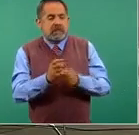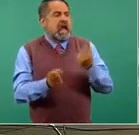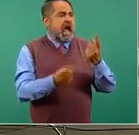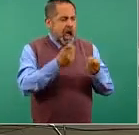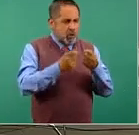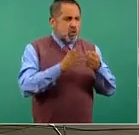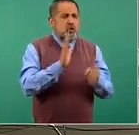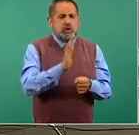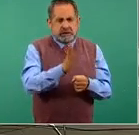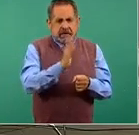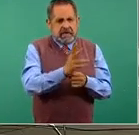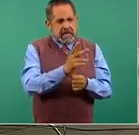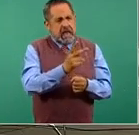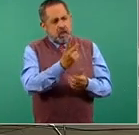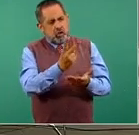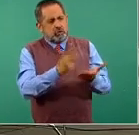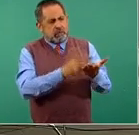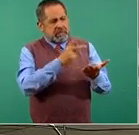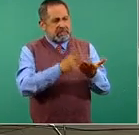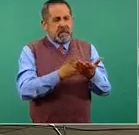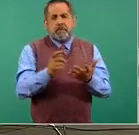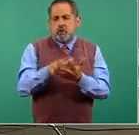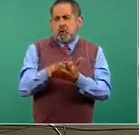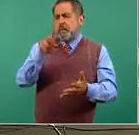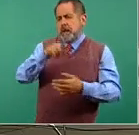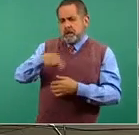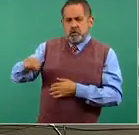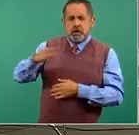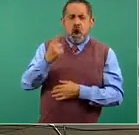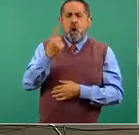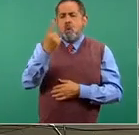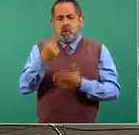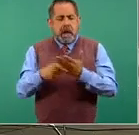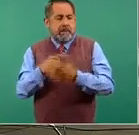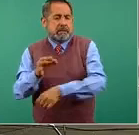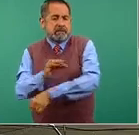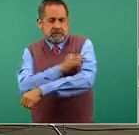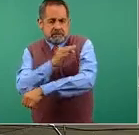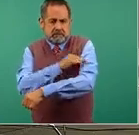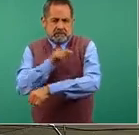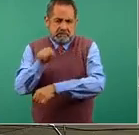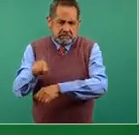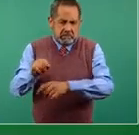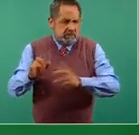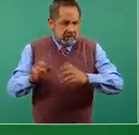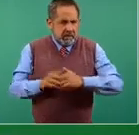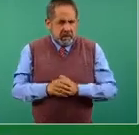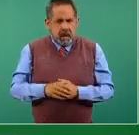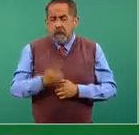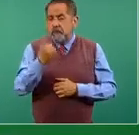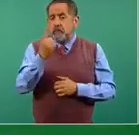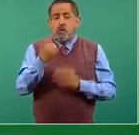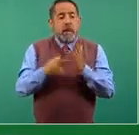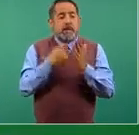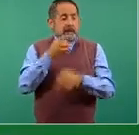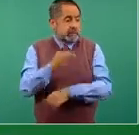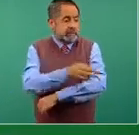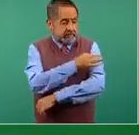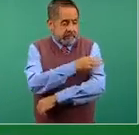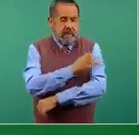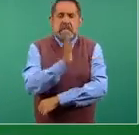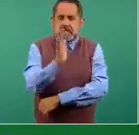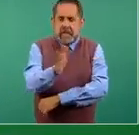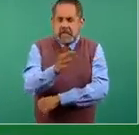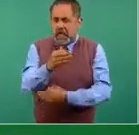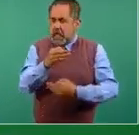hasta 35 días la separación entre dosis y posiblemente durante abril no cabrían las dos dosis, pero al menos la primera dosis estimamos que